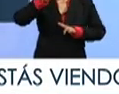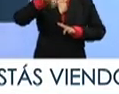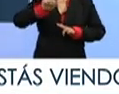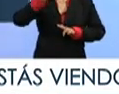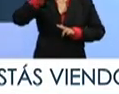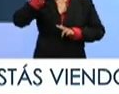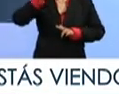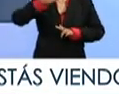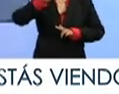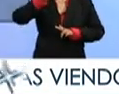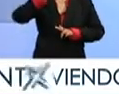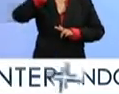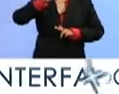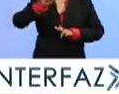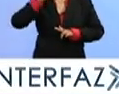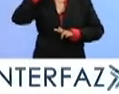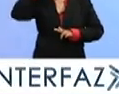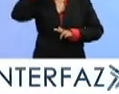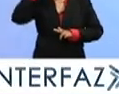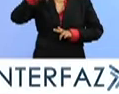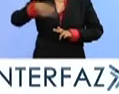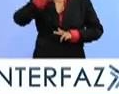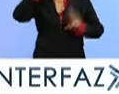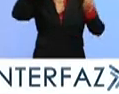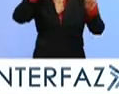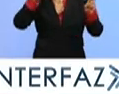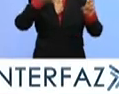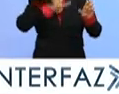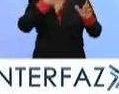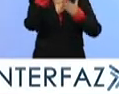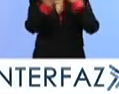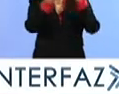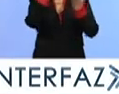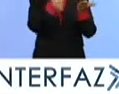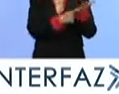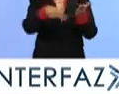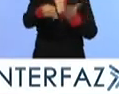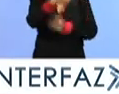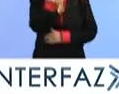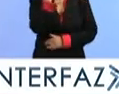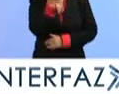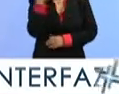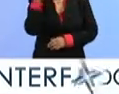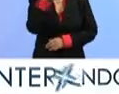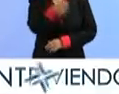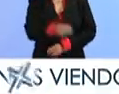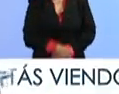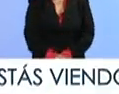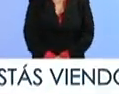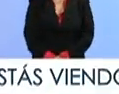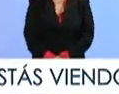Federal Cuautla de Morelos, quienes nos hablan sobre la oferta académica en esta institución. Vamos a ver.